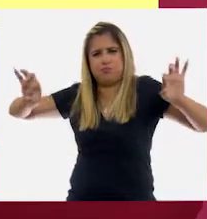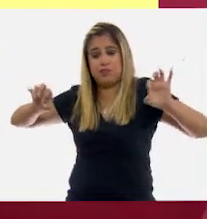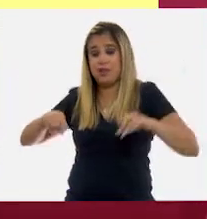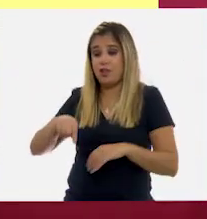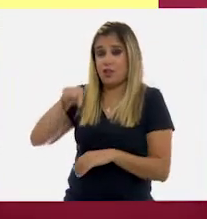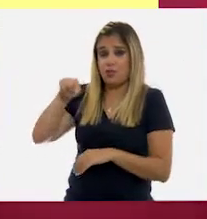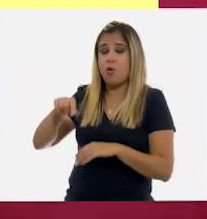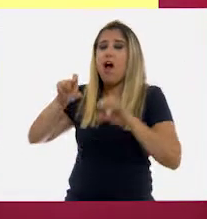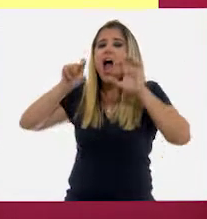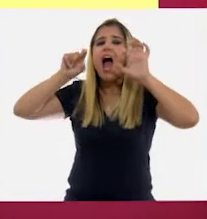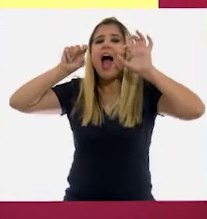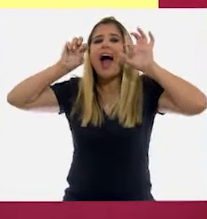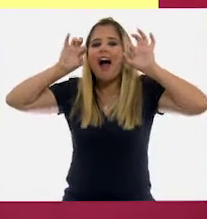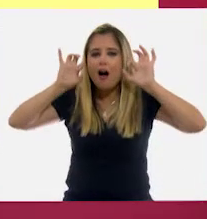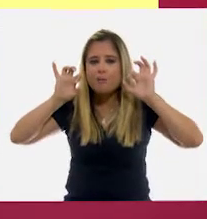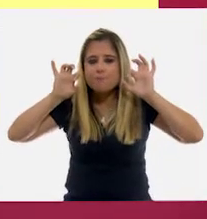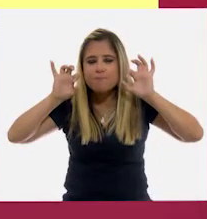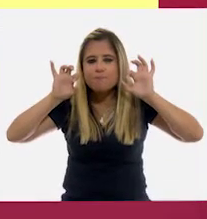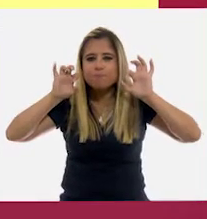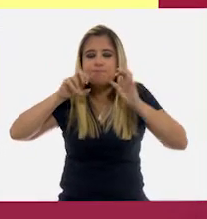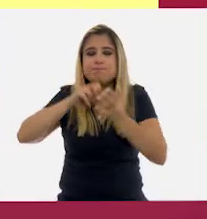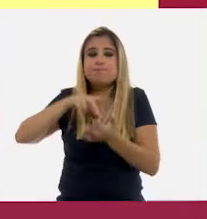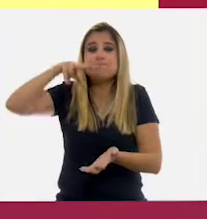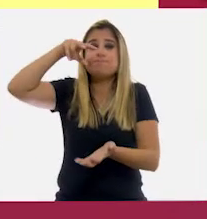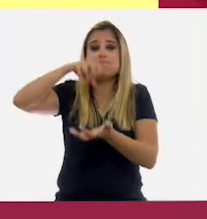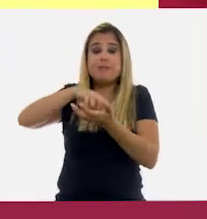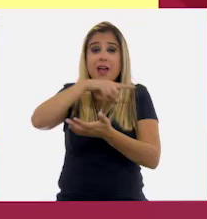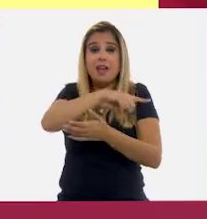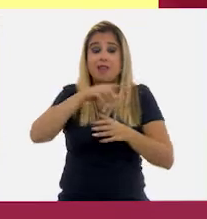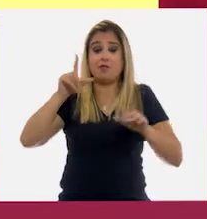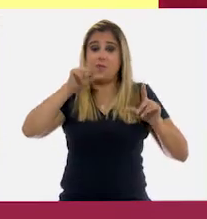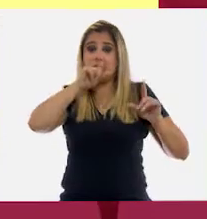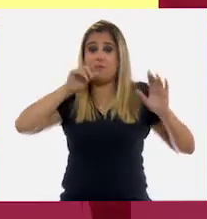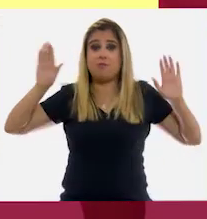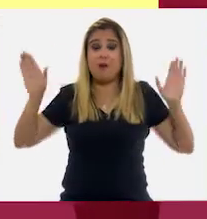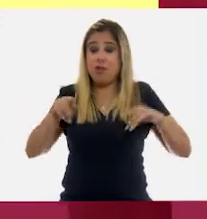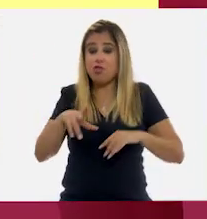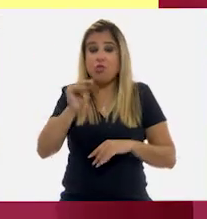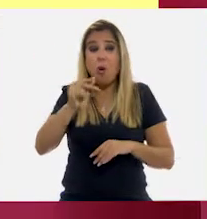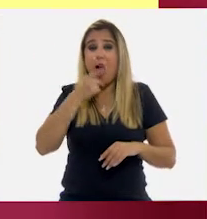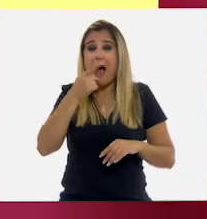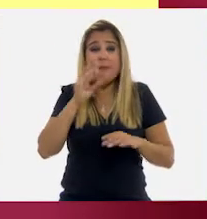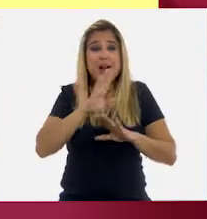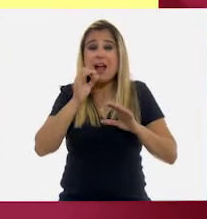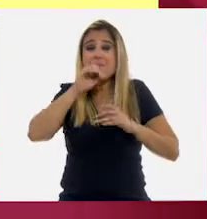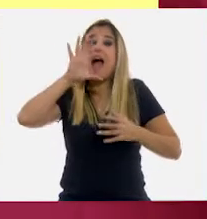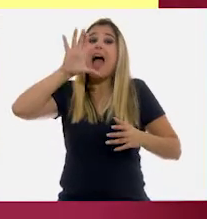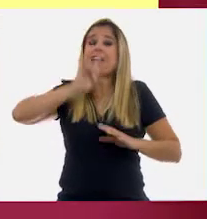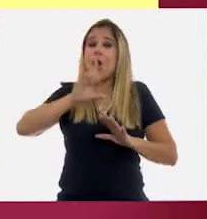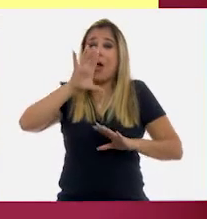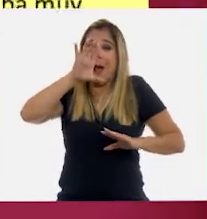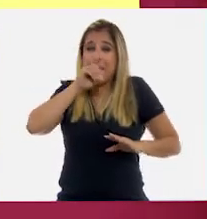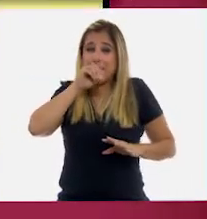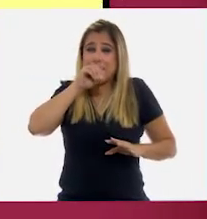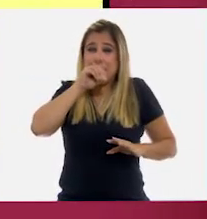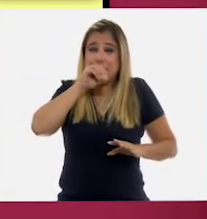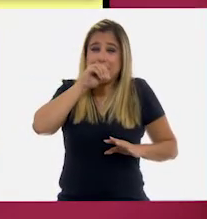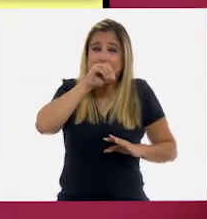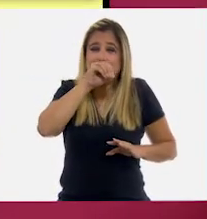palo con tu boca y ahora que empecemos a volar, no vayas a hablar para no abrir la boca y así no